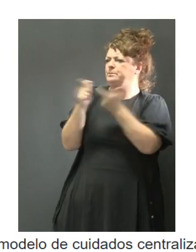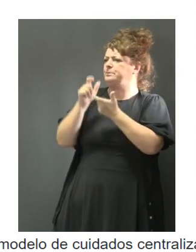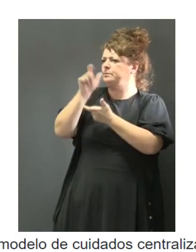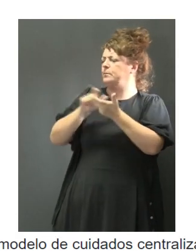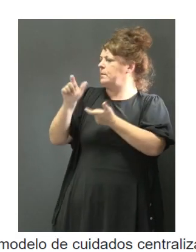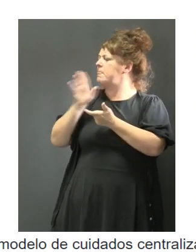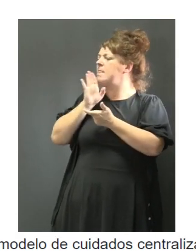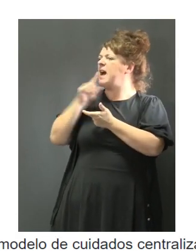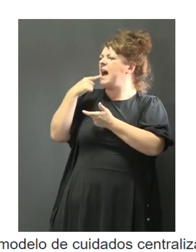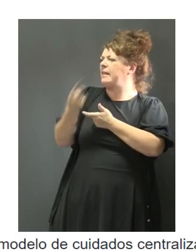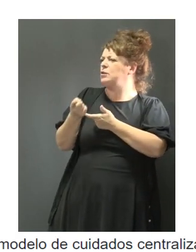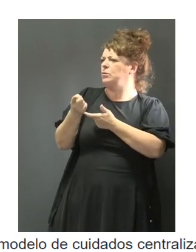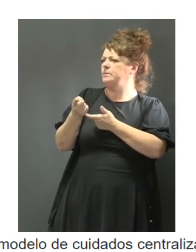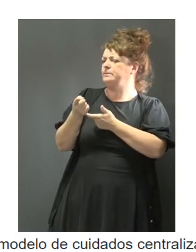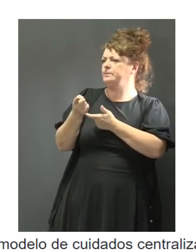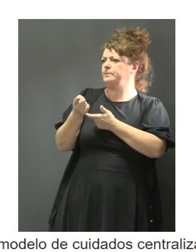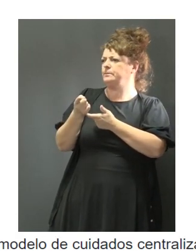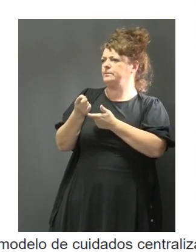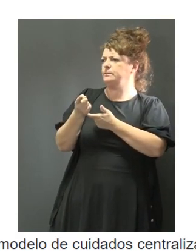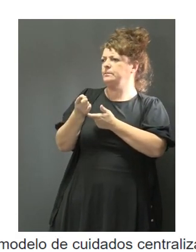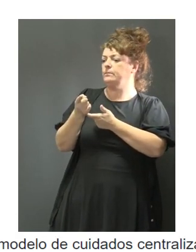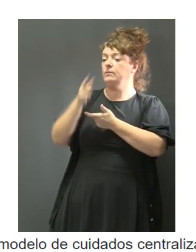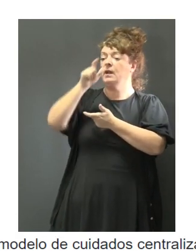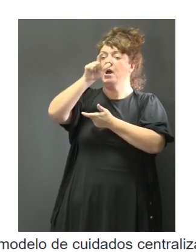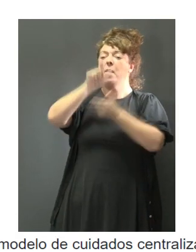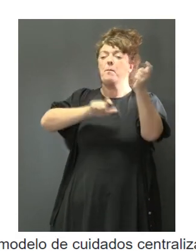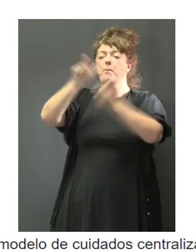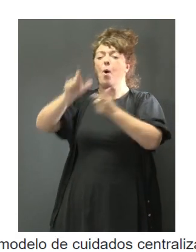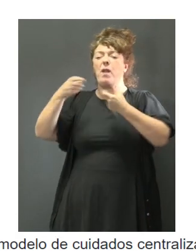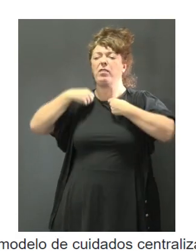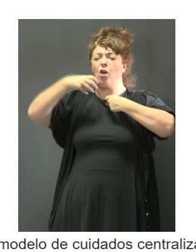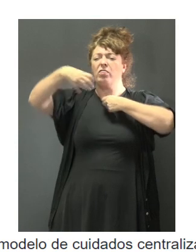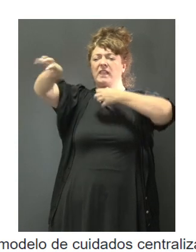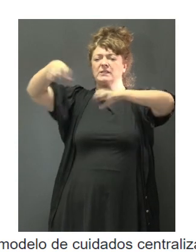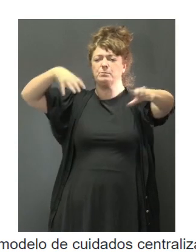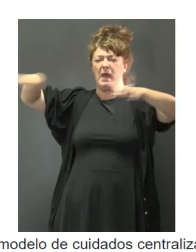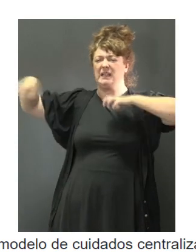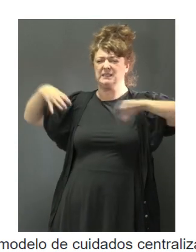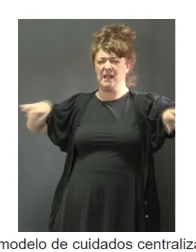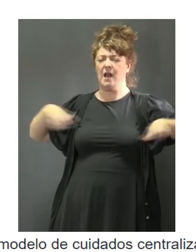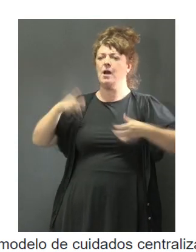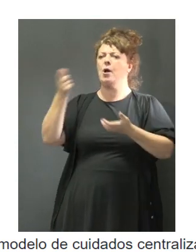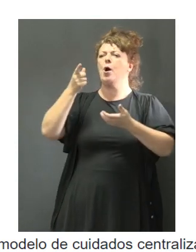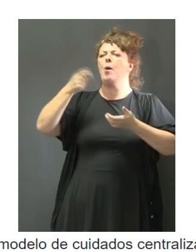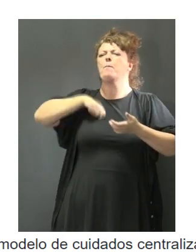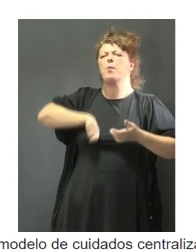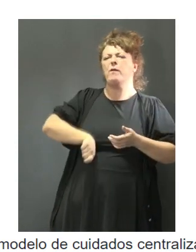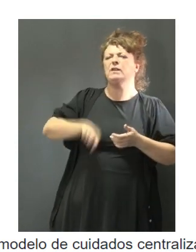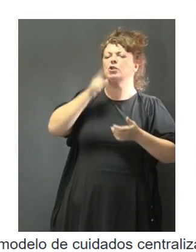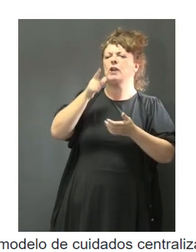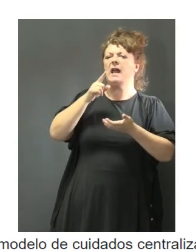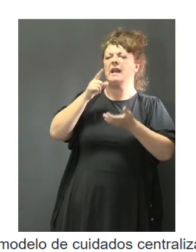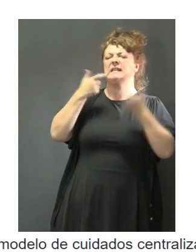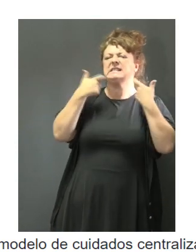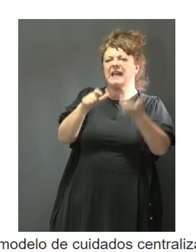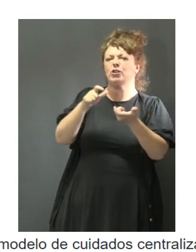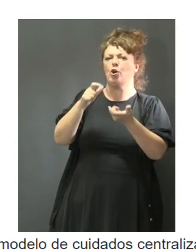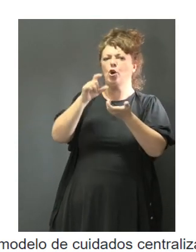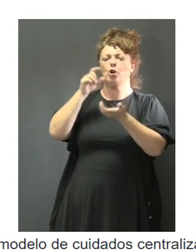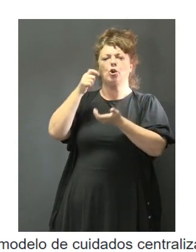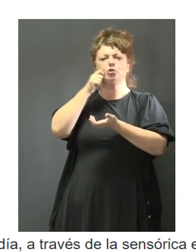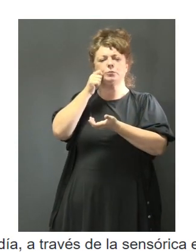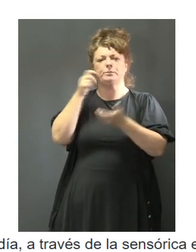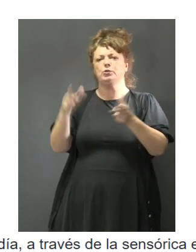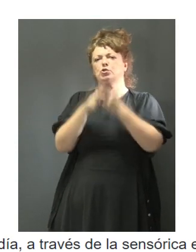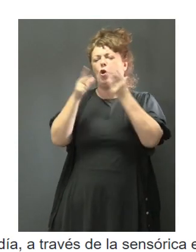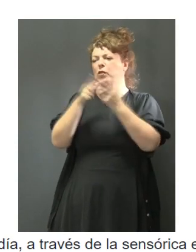lo mencionaba antes, cada vez la población está más dispersa, hay menos profesionales en el sector sociosanitario que puedan atender la demanda de las